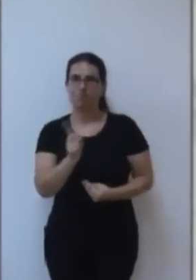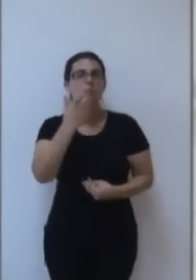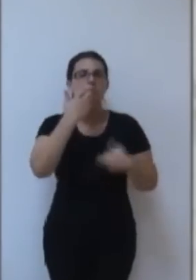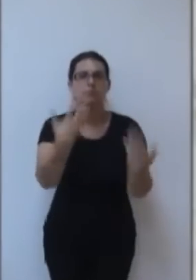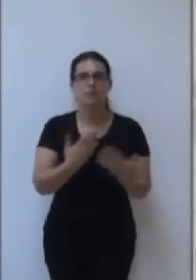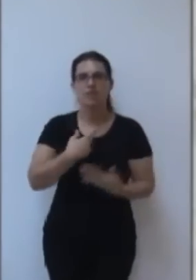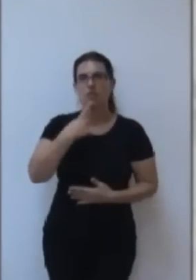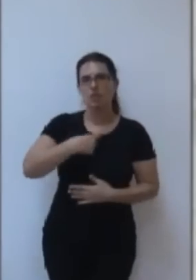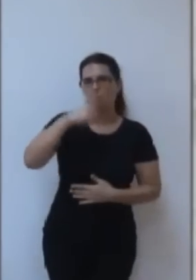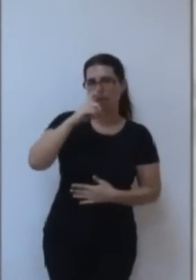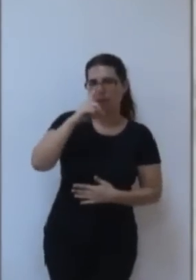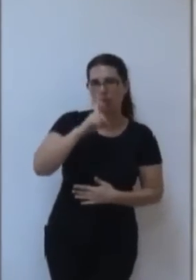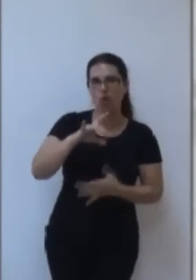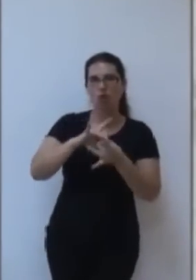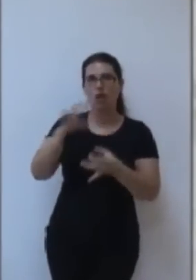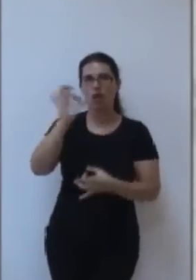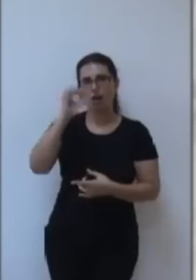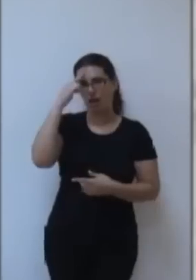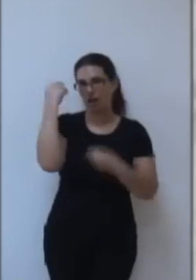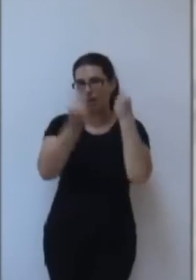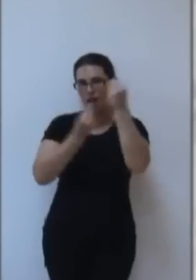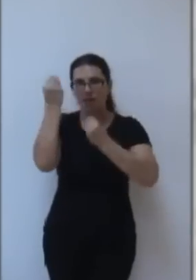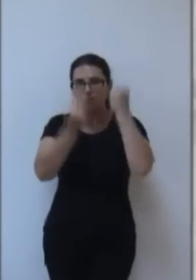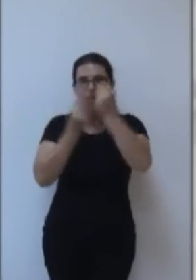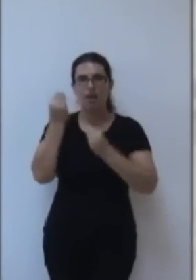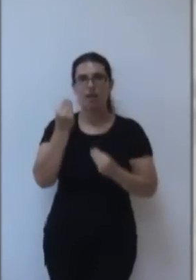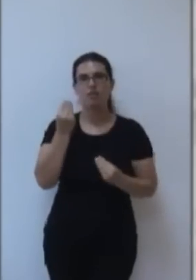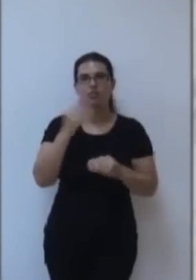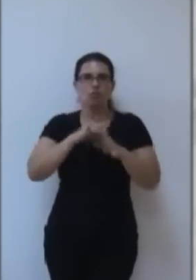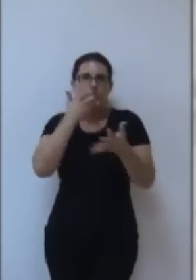en la memoria, en razonamiento, a la hora de hacer